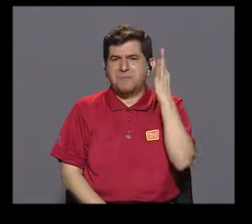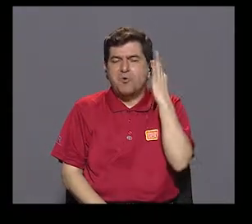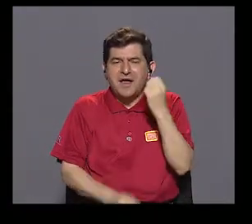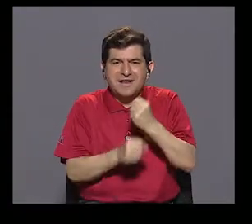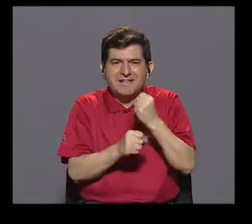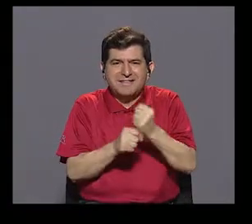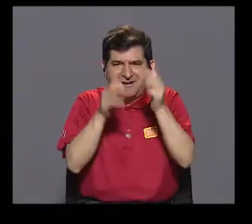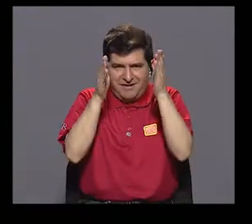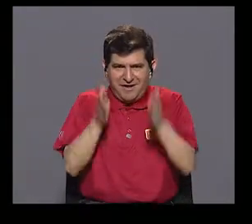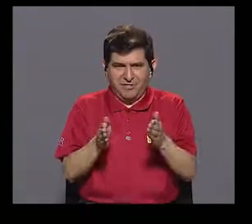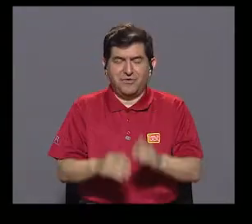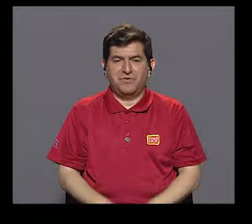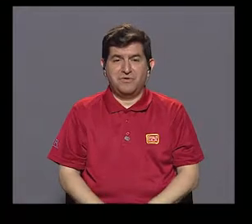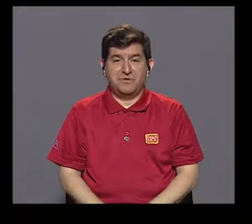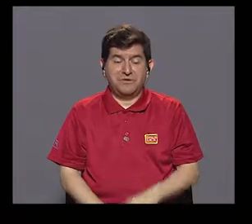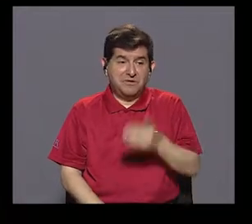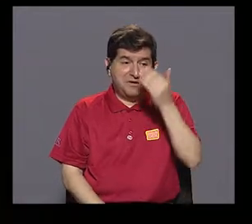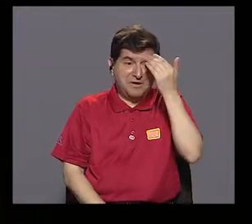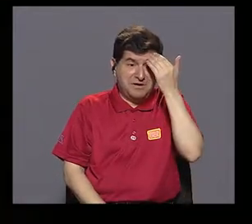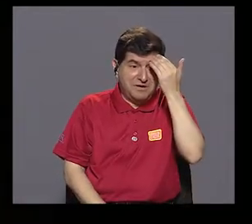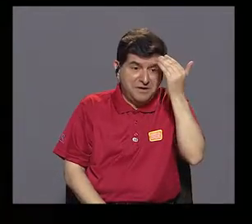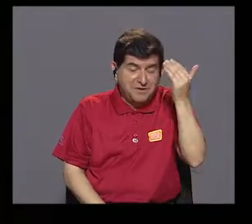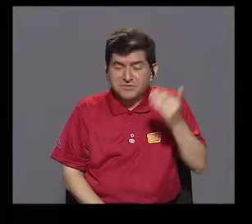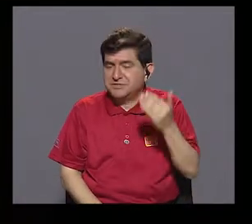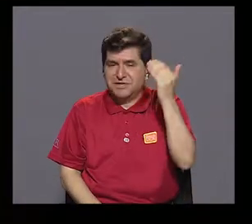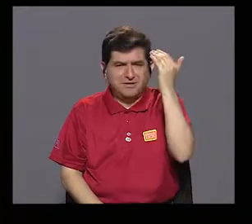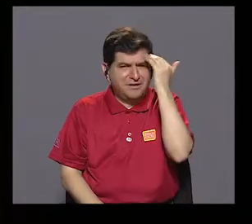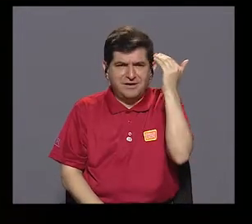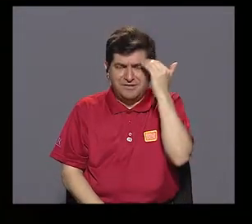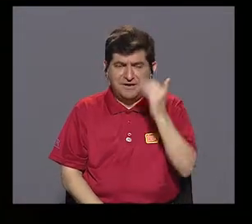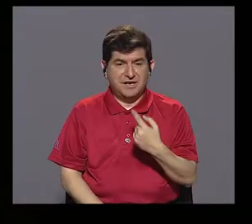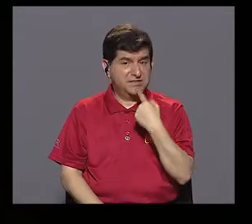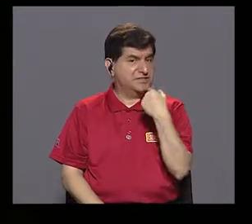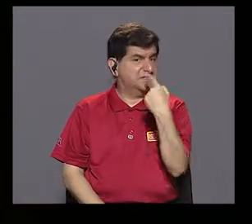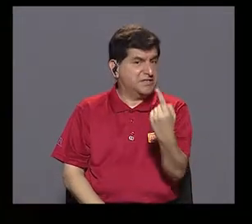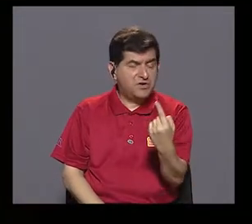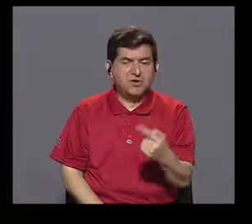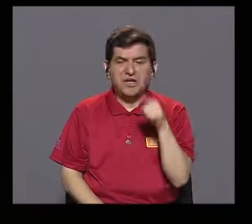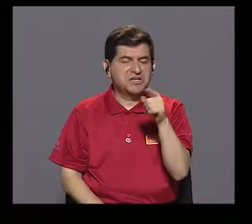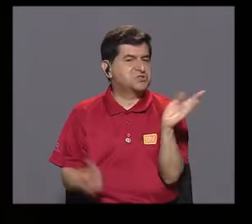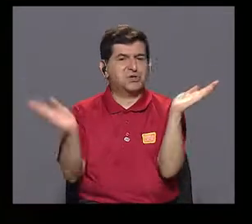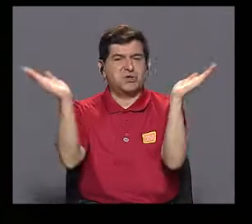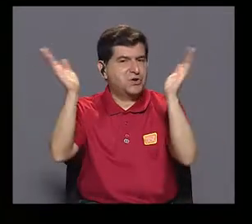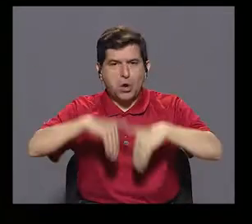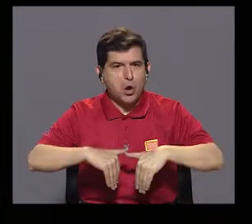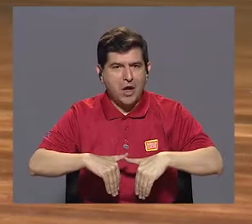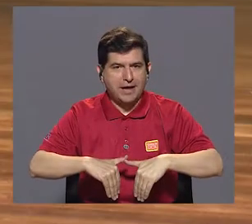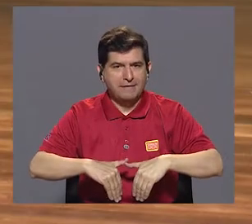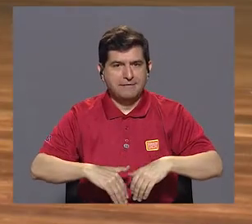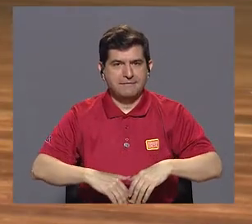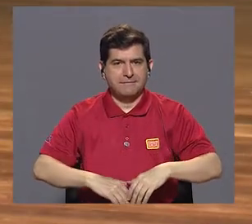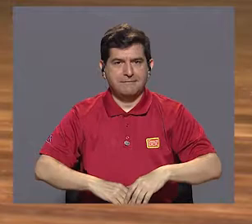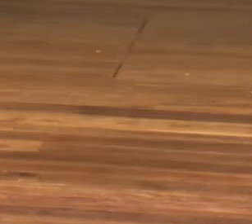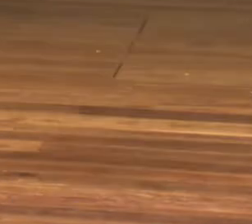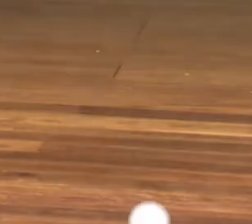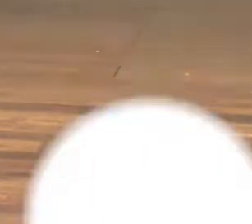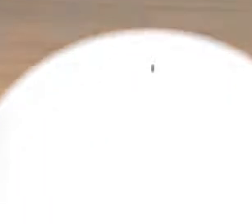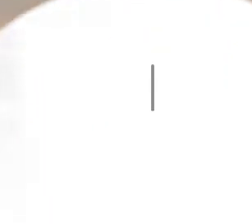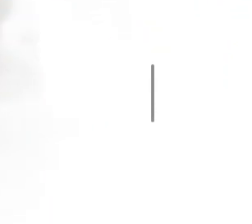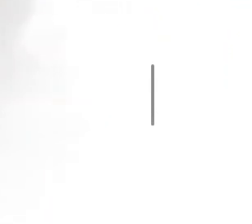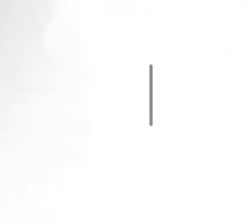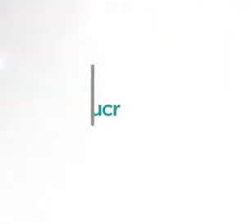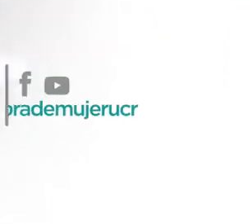las, y todavía no se era consciente de que lo que no se nombra no existe.